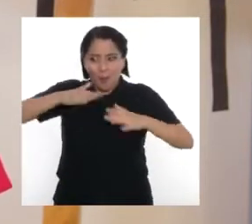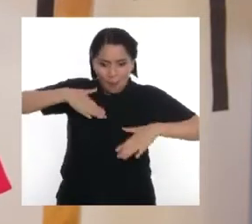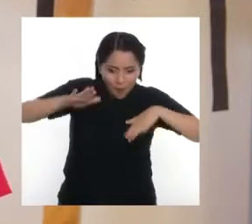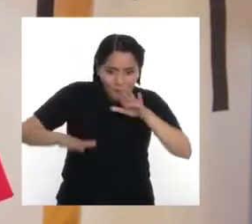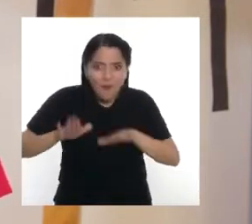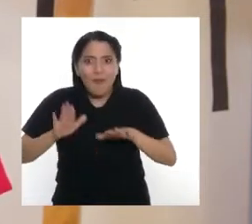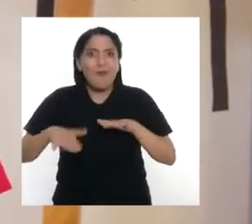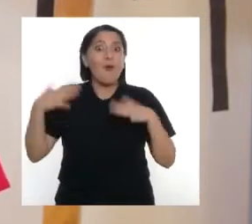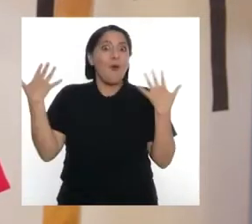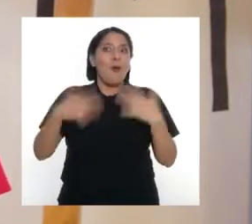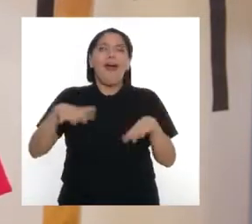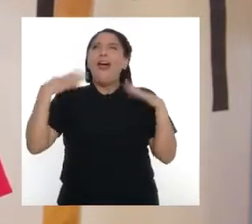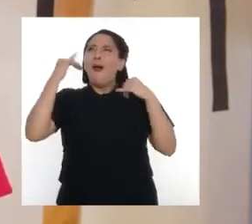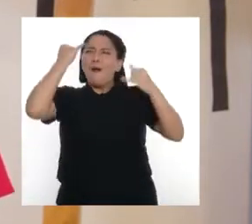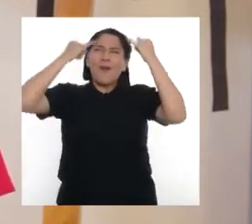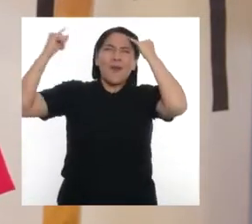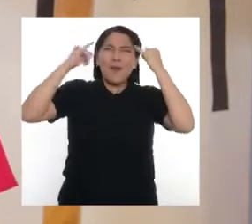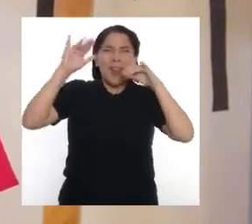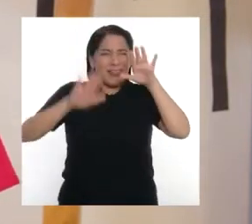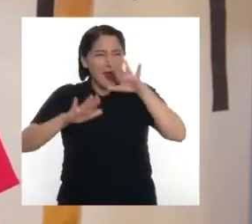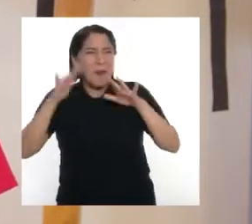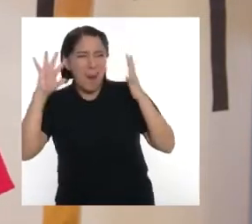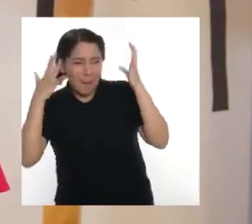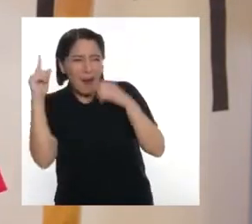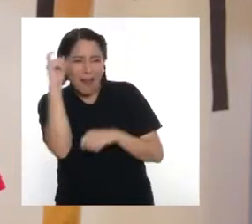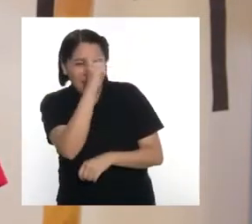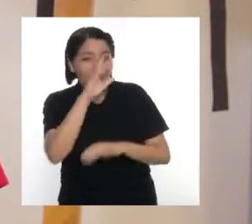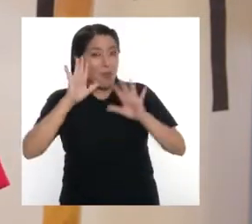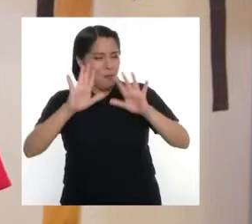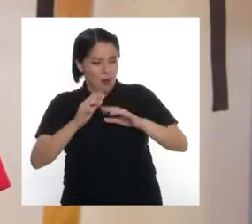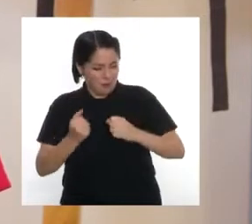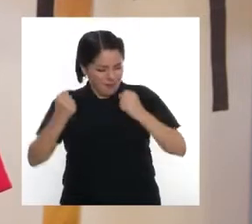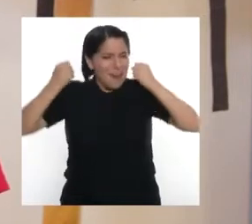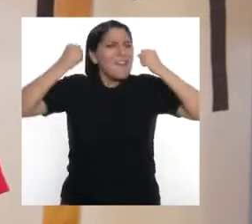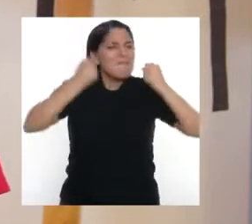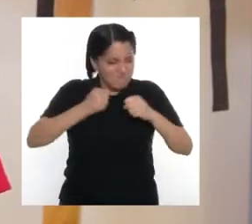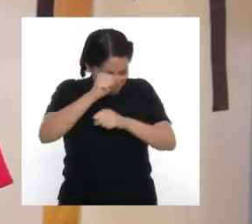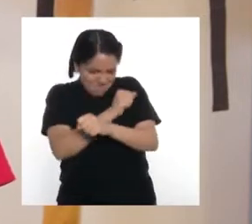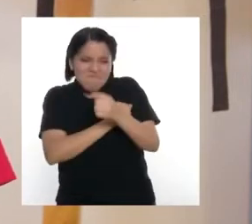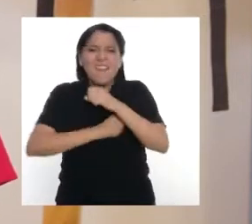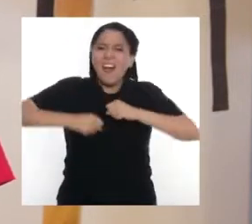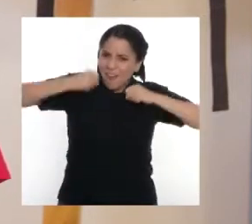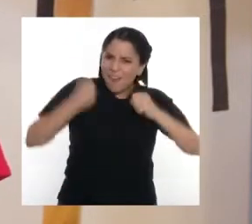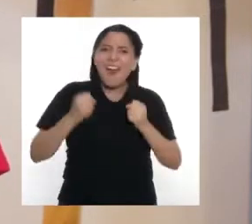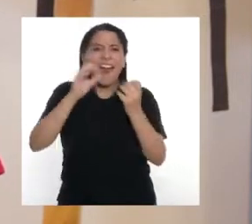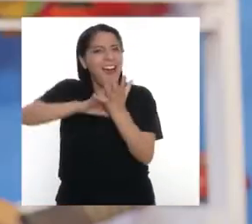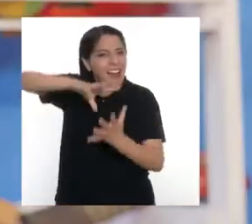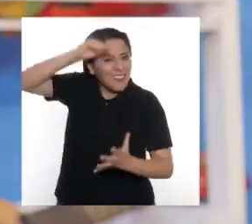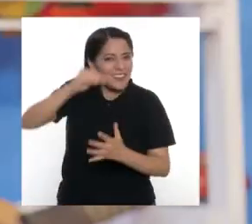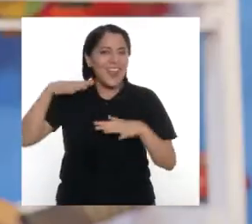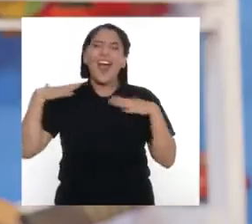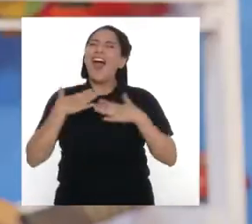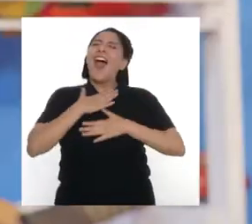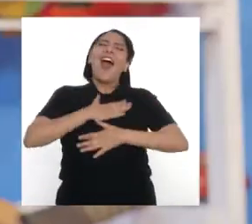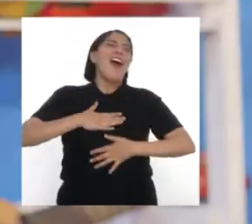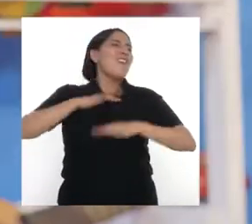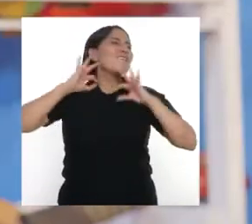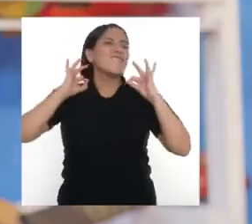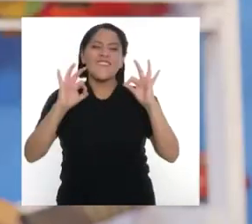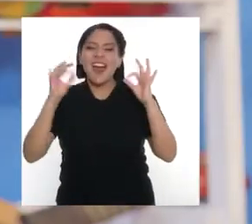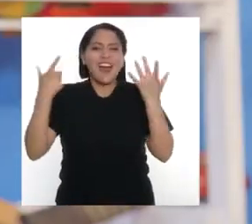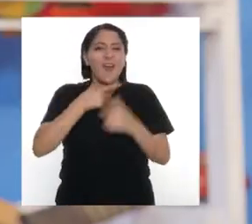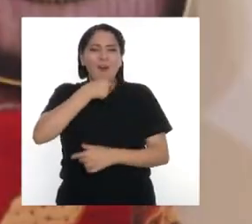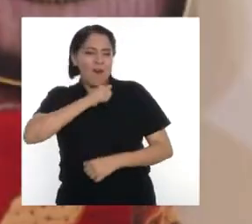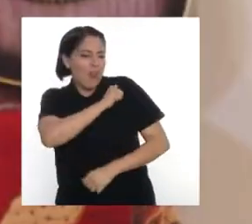corporal. ¡Qué gran invento! Sé que suena un poco complicado, pero atreverse es una buena forma de aprender, ¿no? ¡Me encanta! ¡Esa es